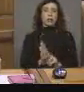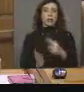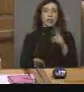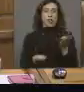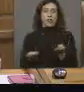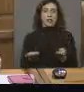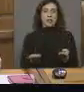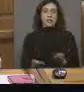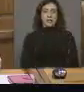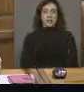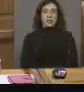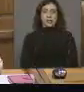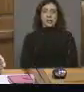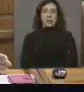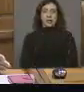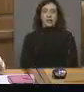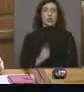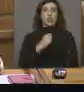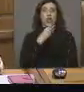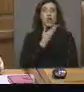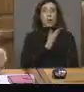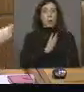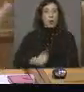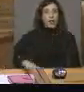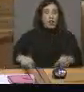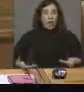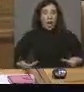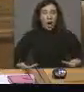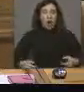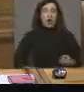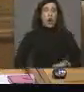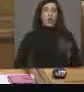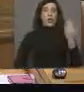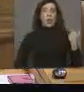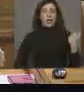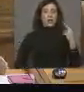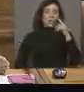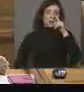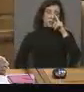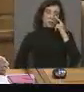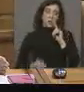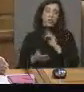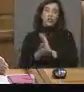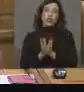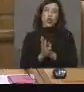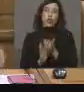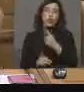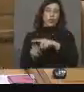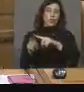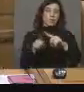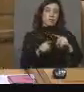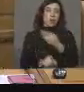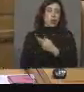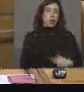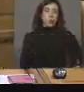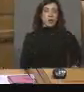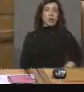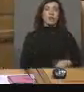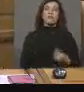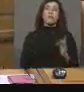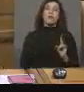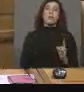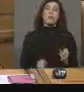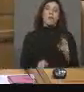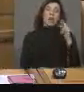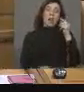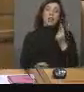servicios. Y esto no lo digo por el gobierno actual ni el gobierno anterior, sino de todos los gobiernos. No sacamos nada de